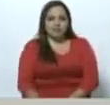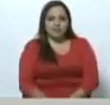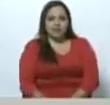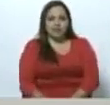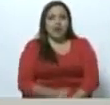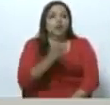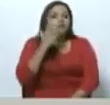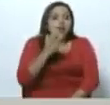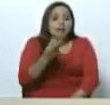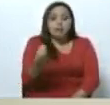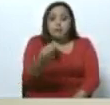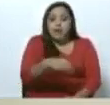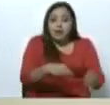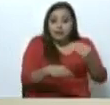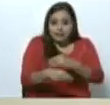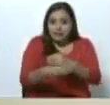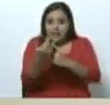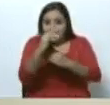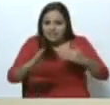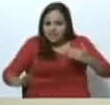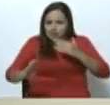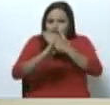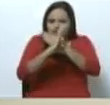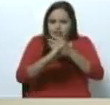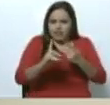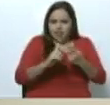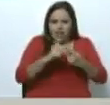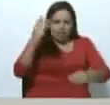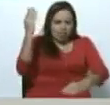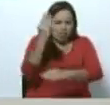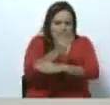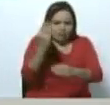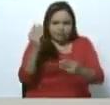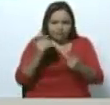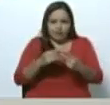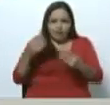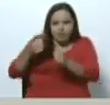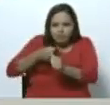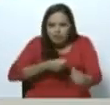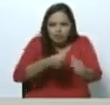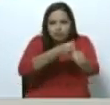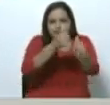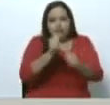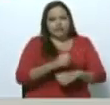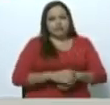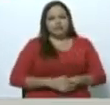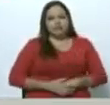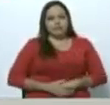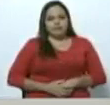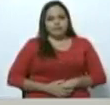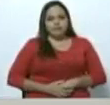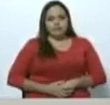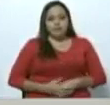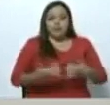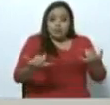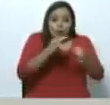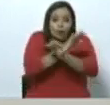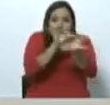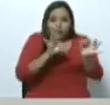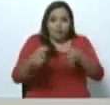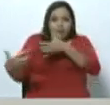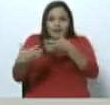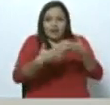tú a eso le agregas sanciones, bloqueos, persecuciones, ya hay una forma de una